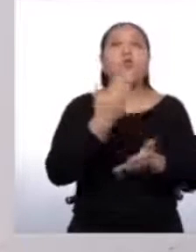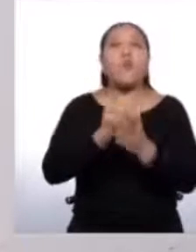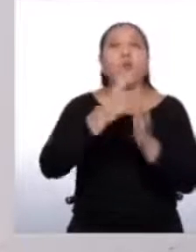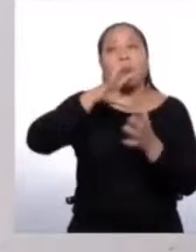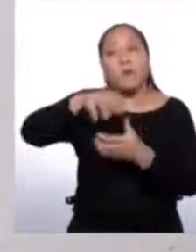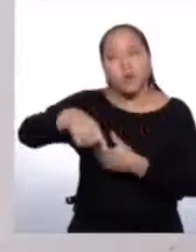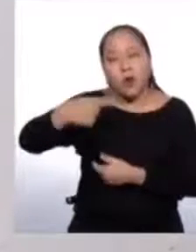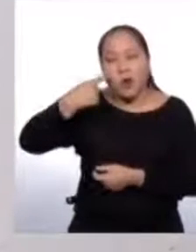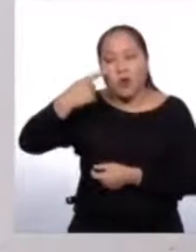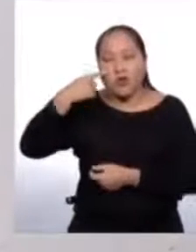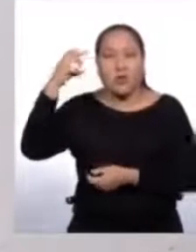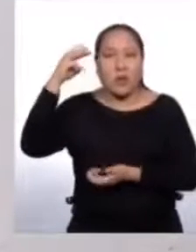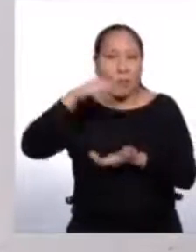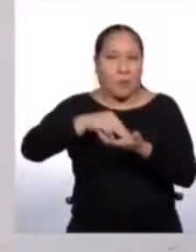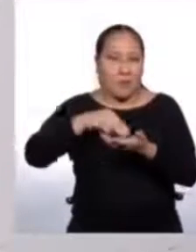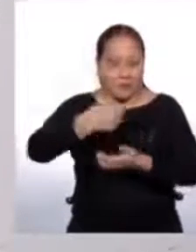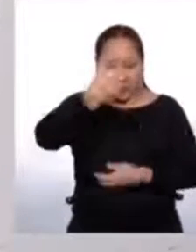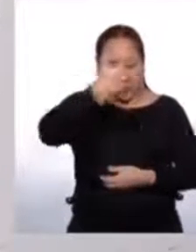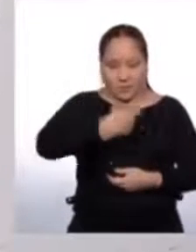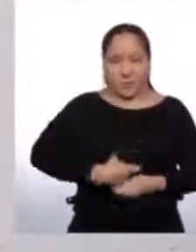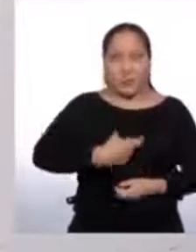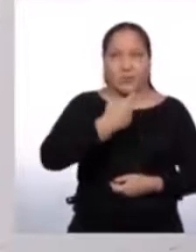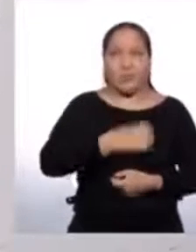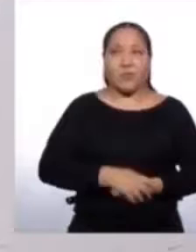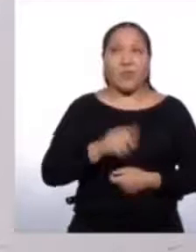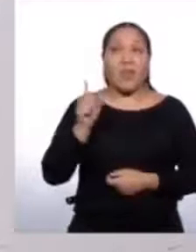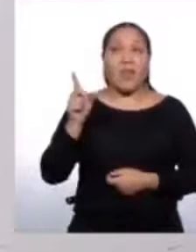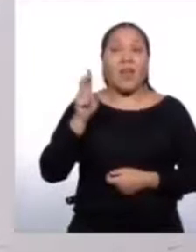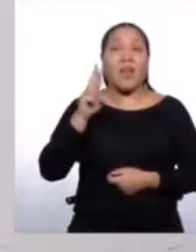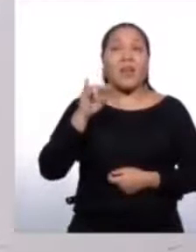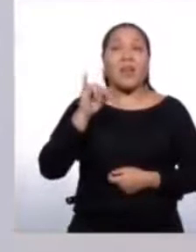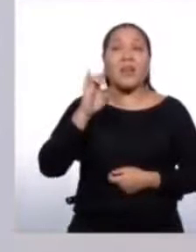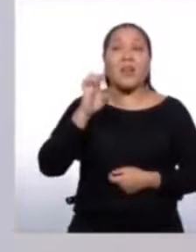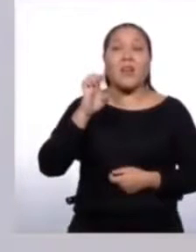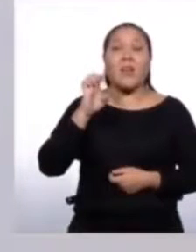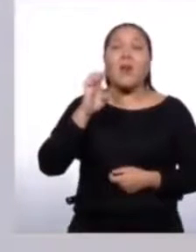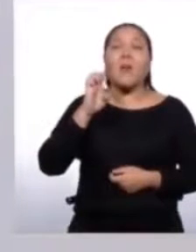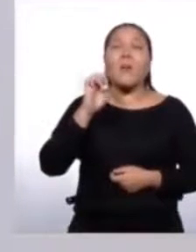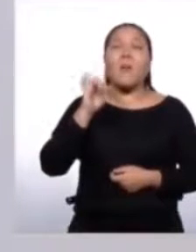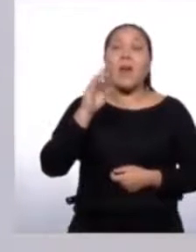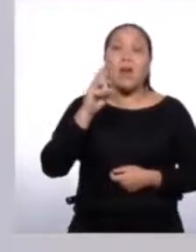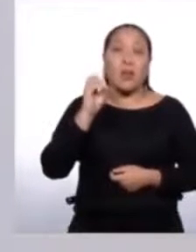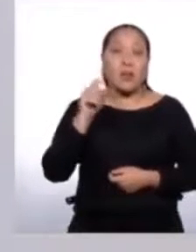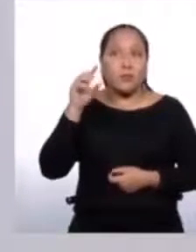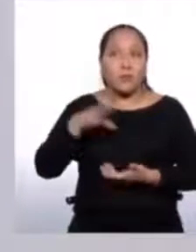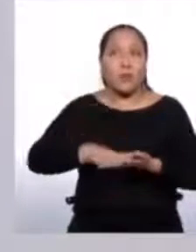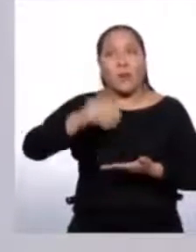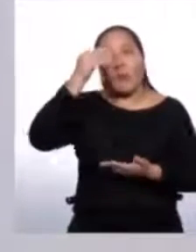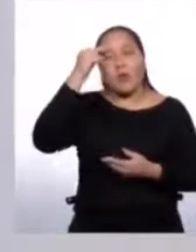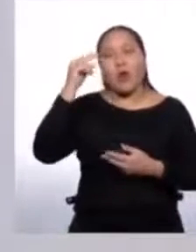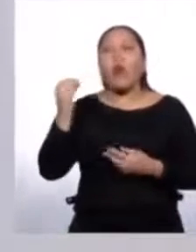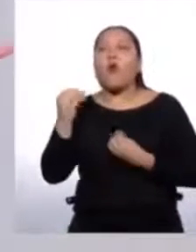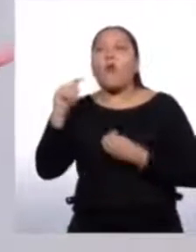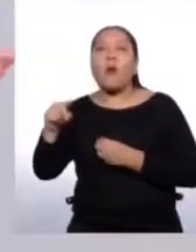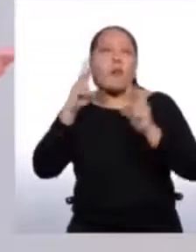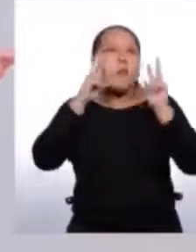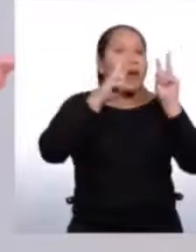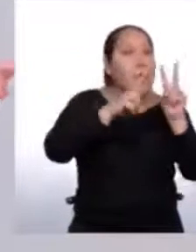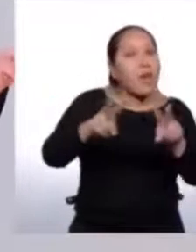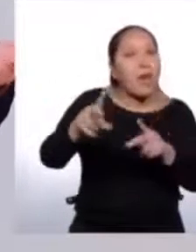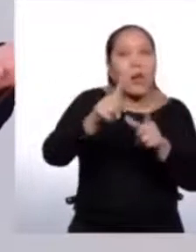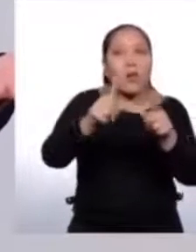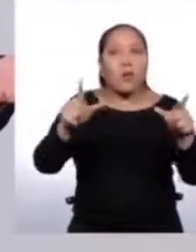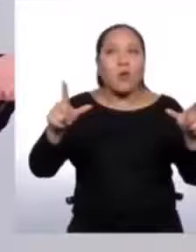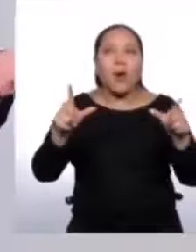más de nosotros mismos. En el caso de Julio Ramón Ribeiro, por ejemplo, hemos aprendido cómo era la ciudad, los efectos